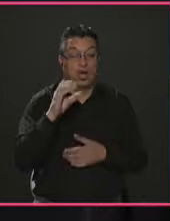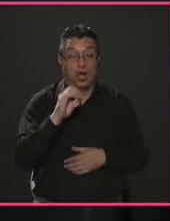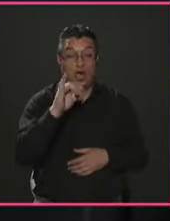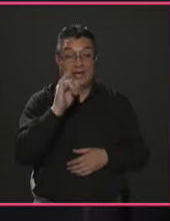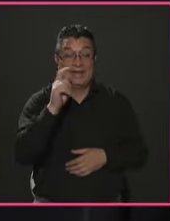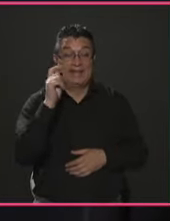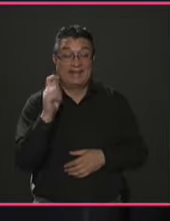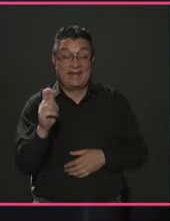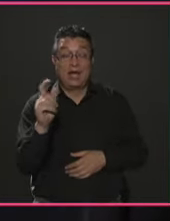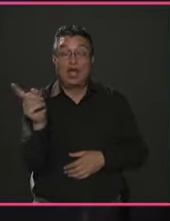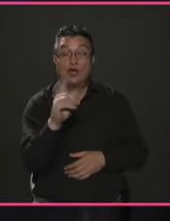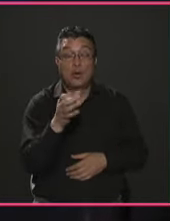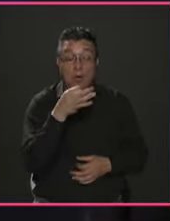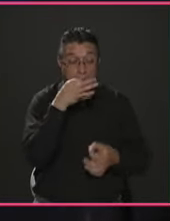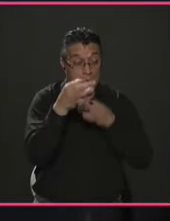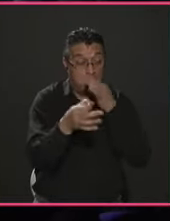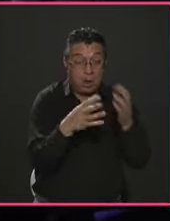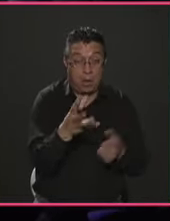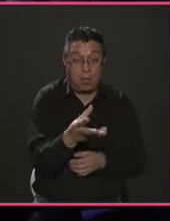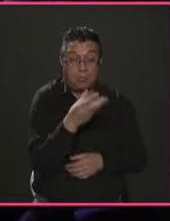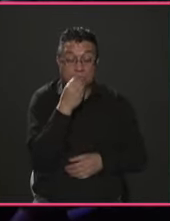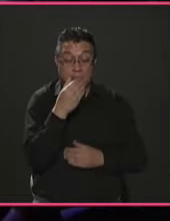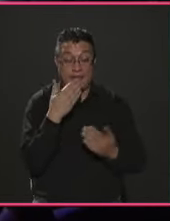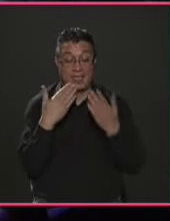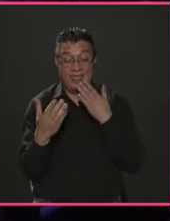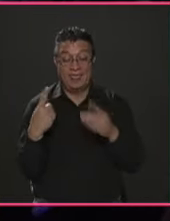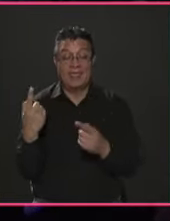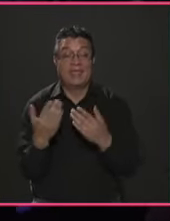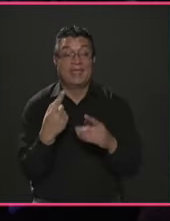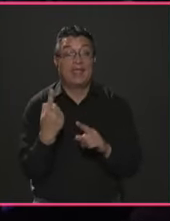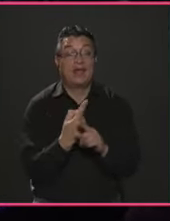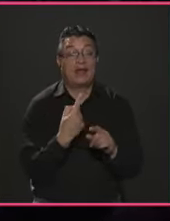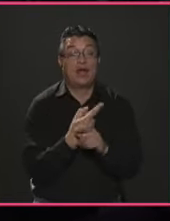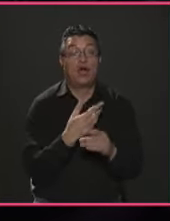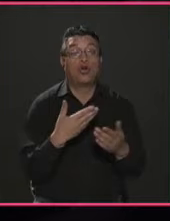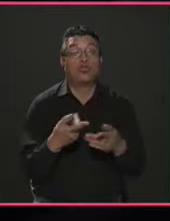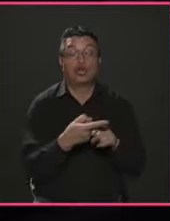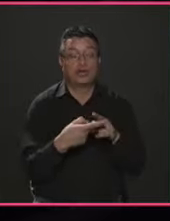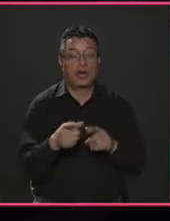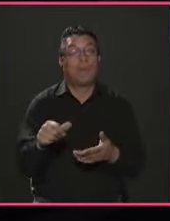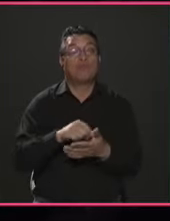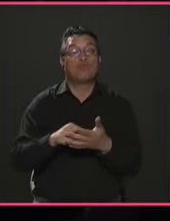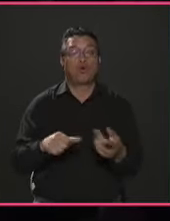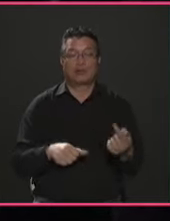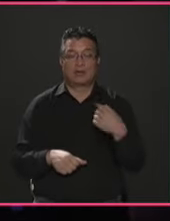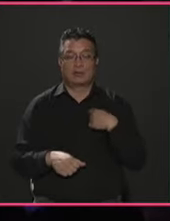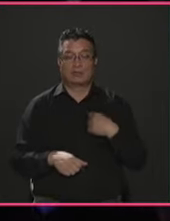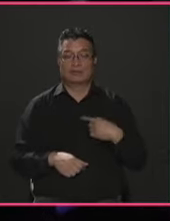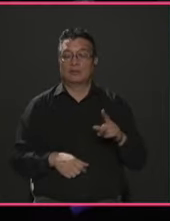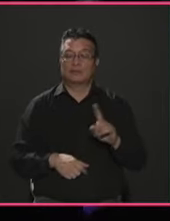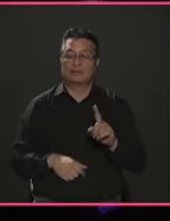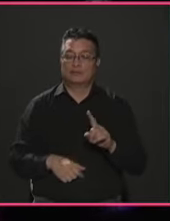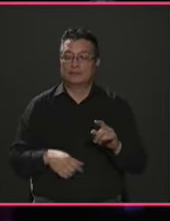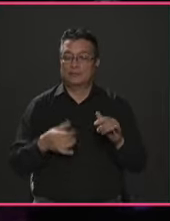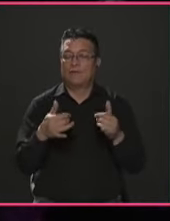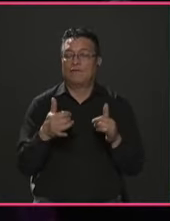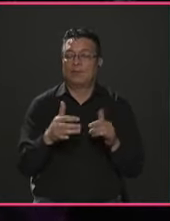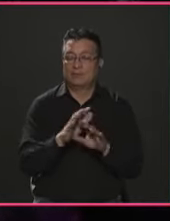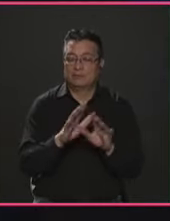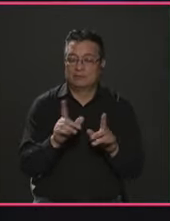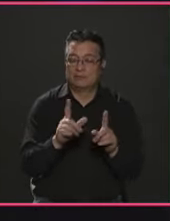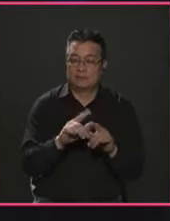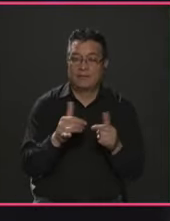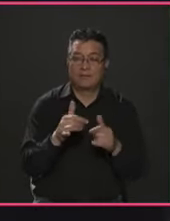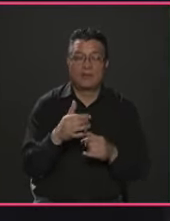trabajo si no hablamos de diálogo social eh nos ponen una multa Es una broma es una nadie